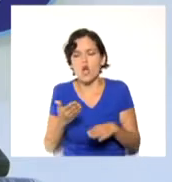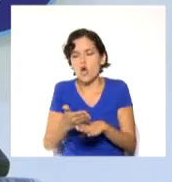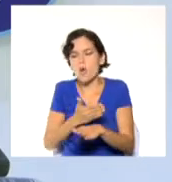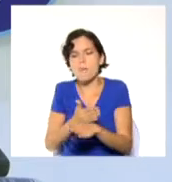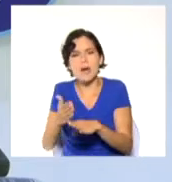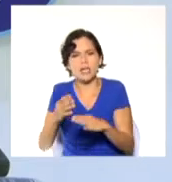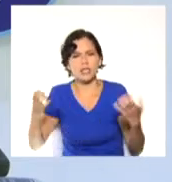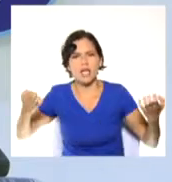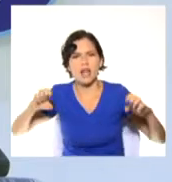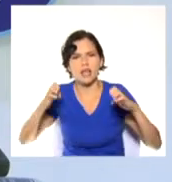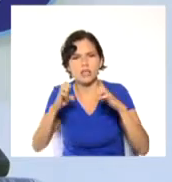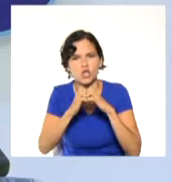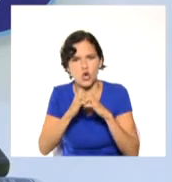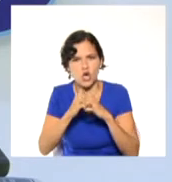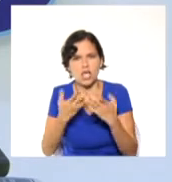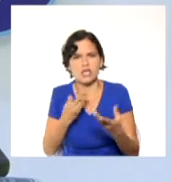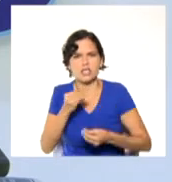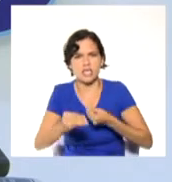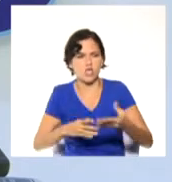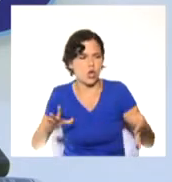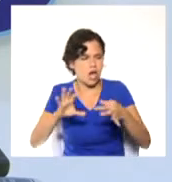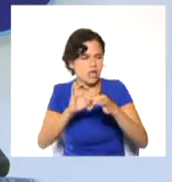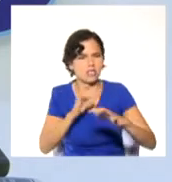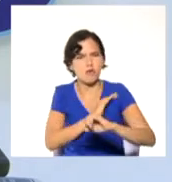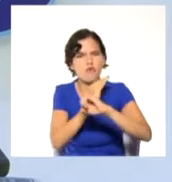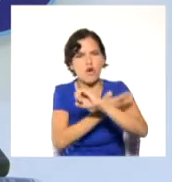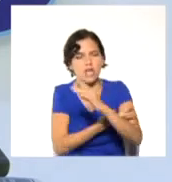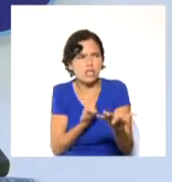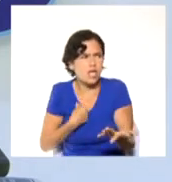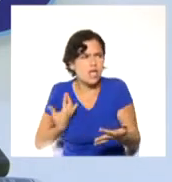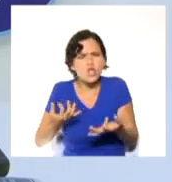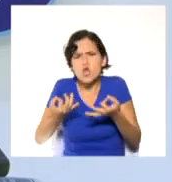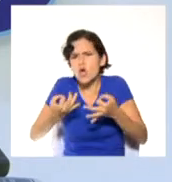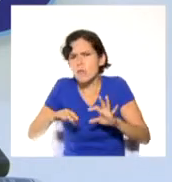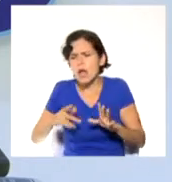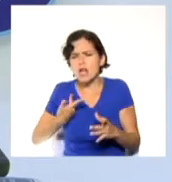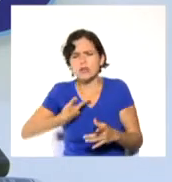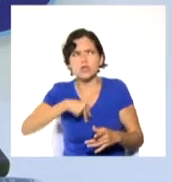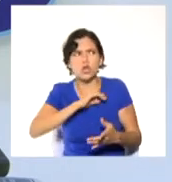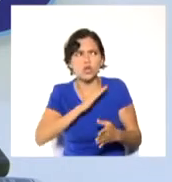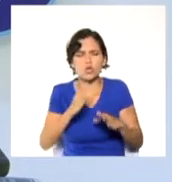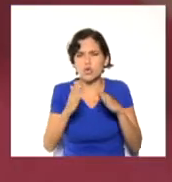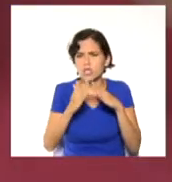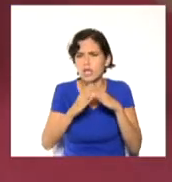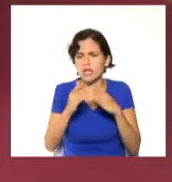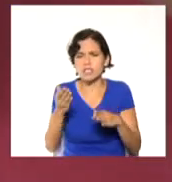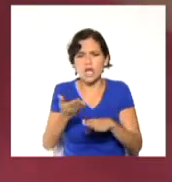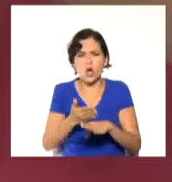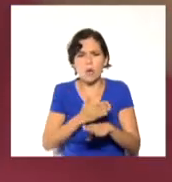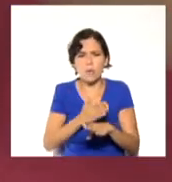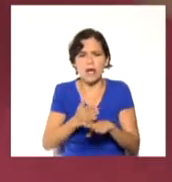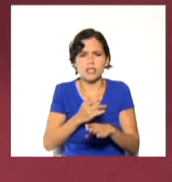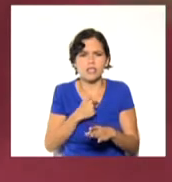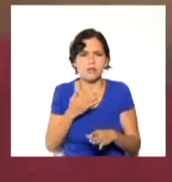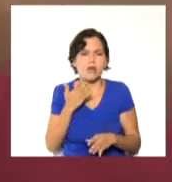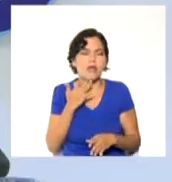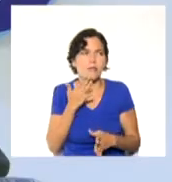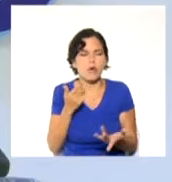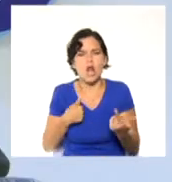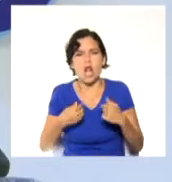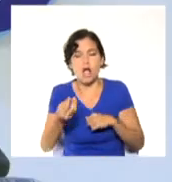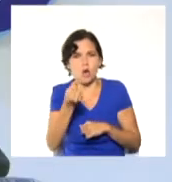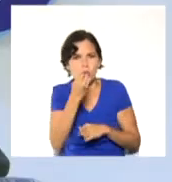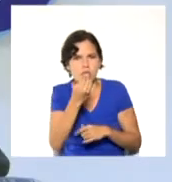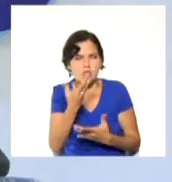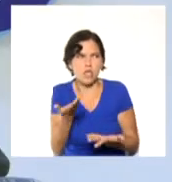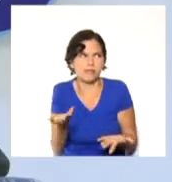bastante fuerte. ¿Por qué? Porque es como nosotros en nuestros hogares compartimos, por ejemplo, la comida,